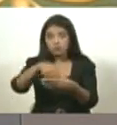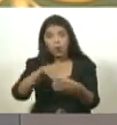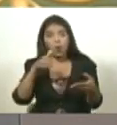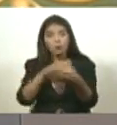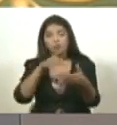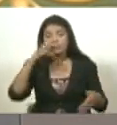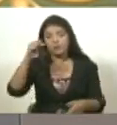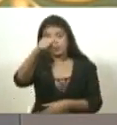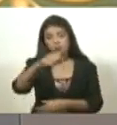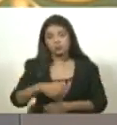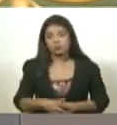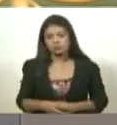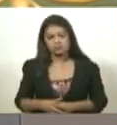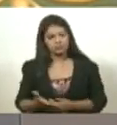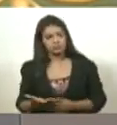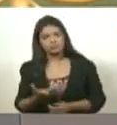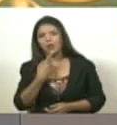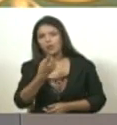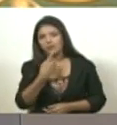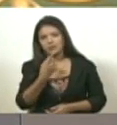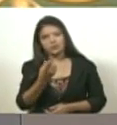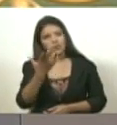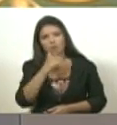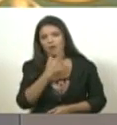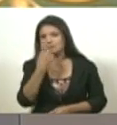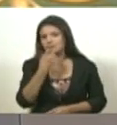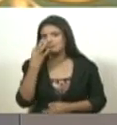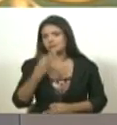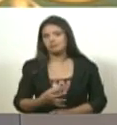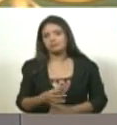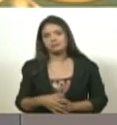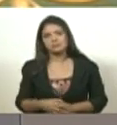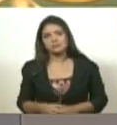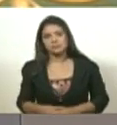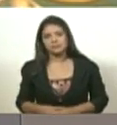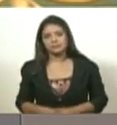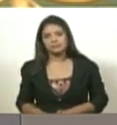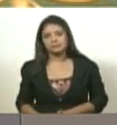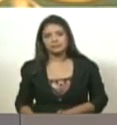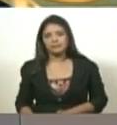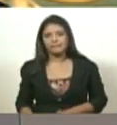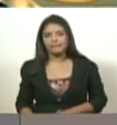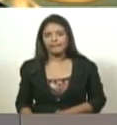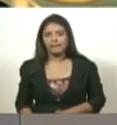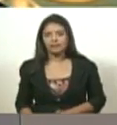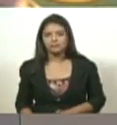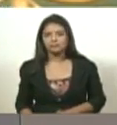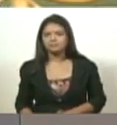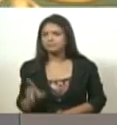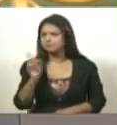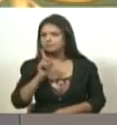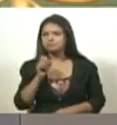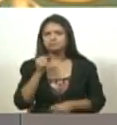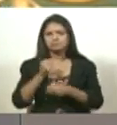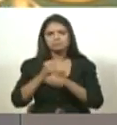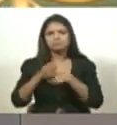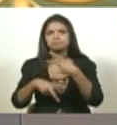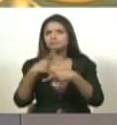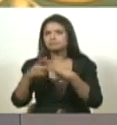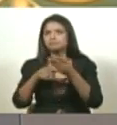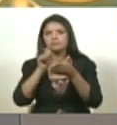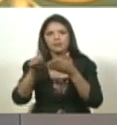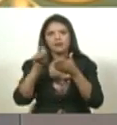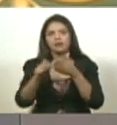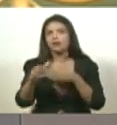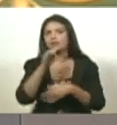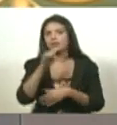Maduro. Eso es lo que le dice usted, es la irresponsabilidad del medio. Ya no estoy hablando de los productores de la noticia, estoy hablando